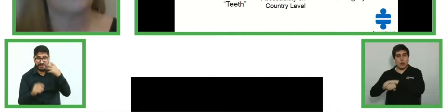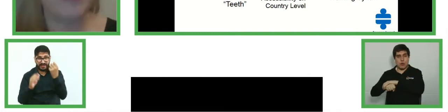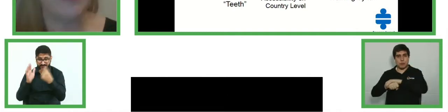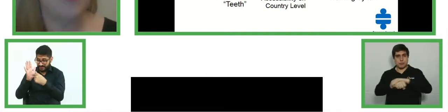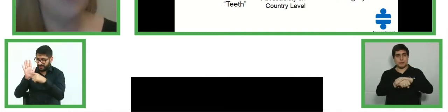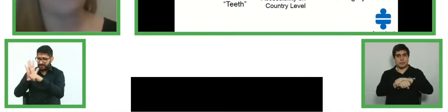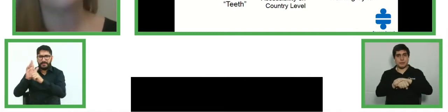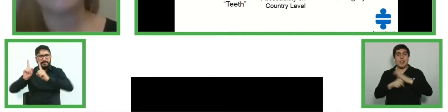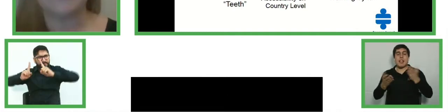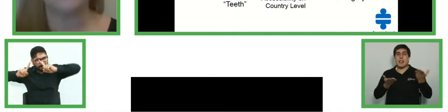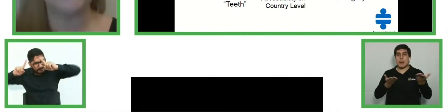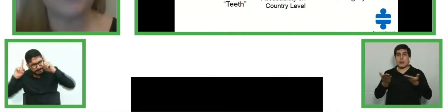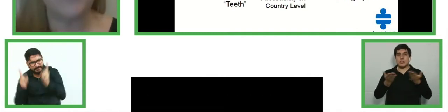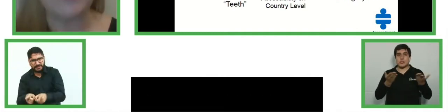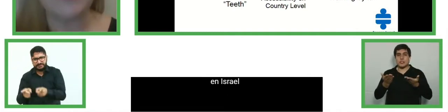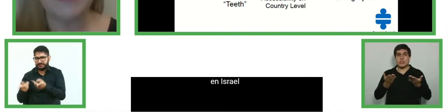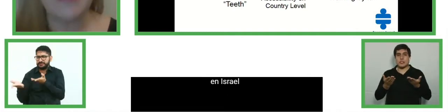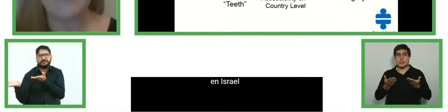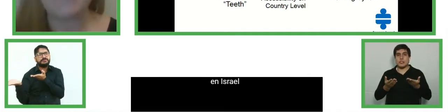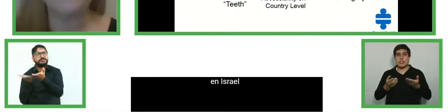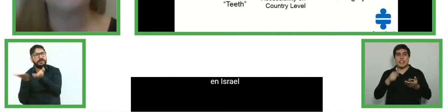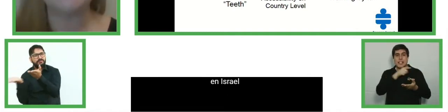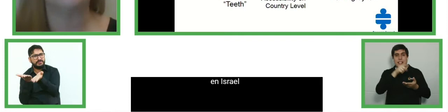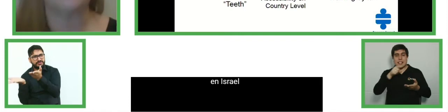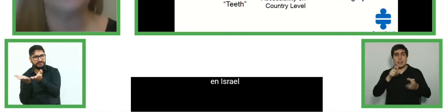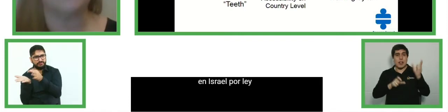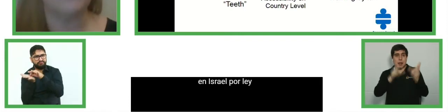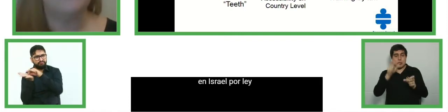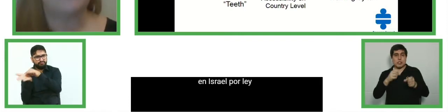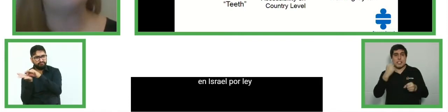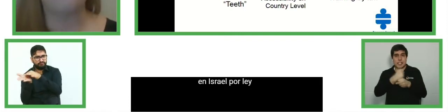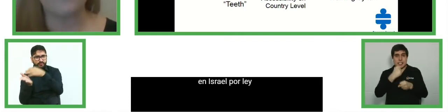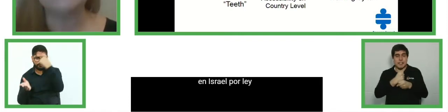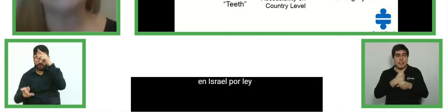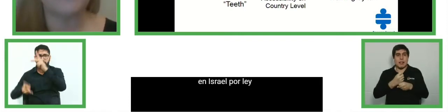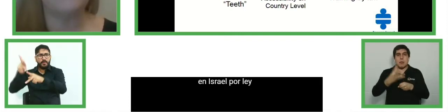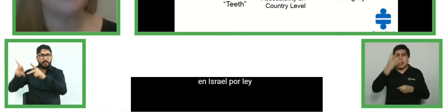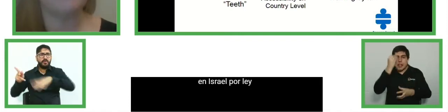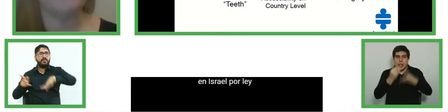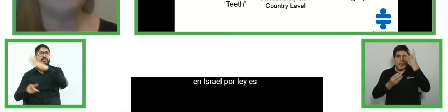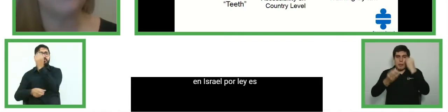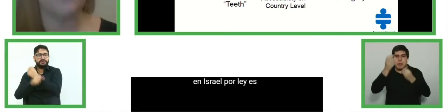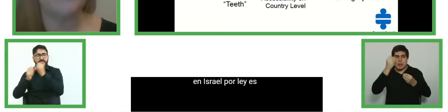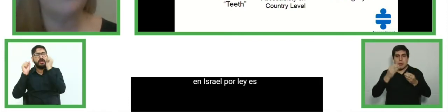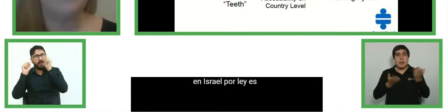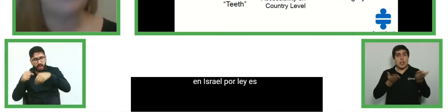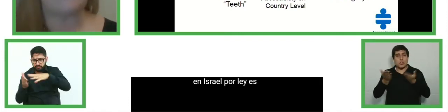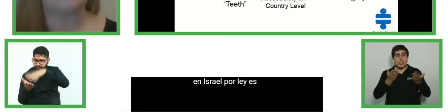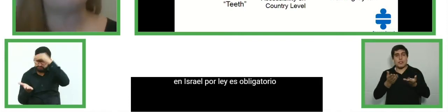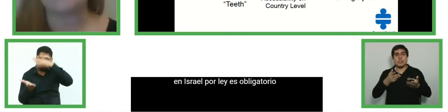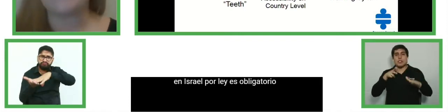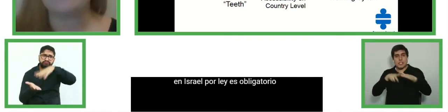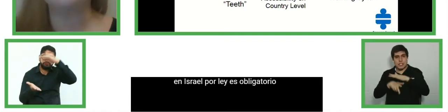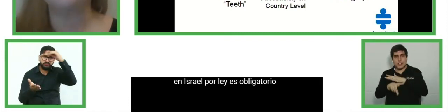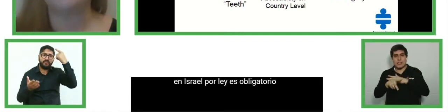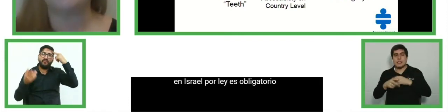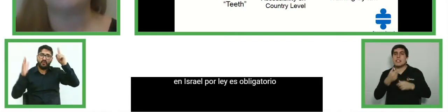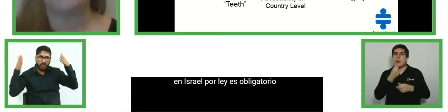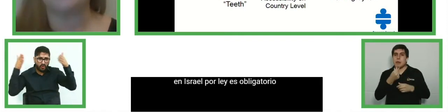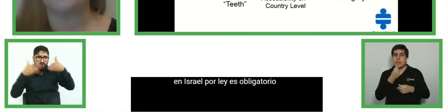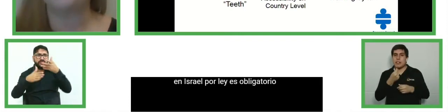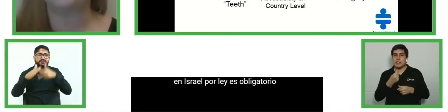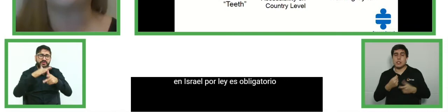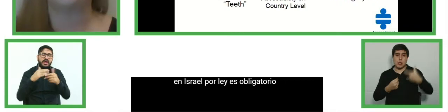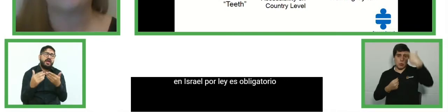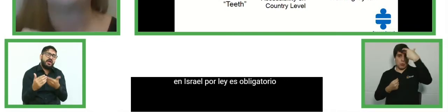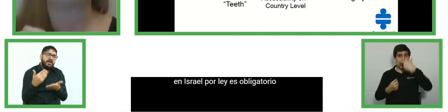cada servicio tenga capacitación anual para servicios accesibles todos los años. Y un